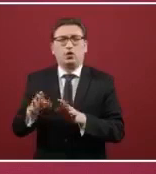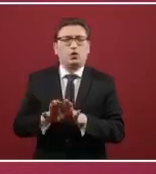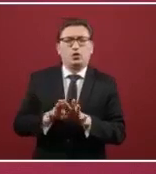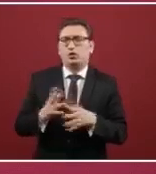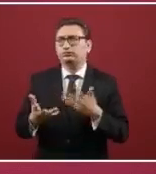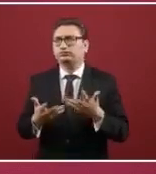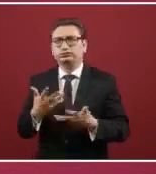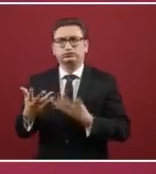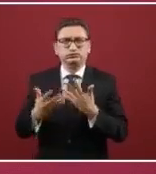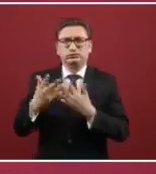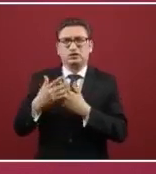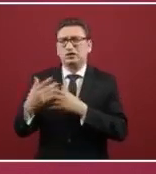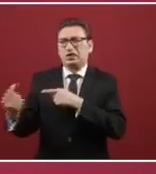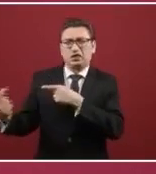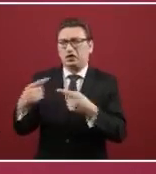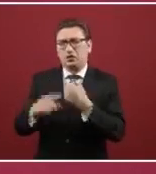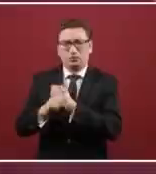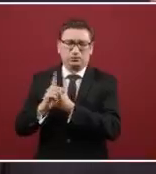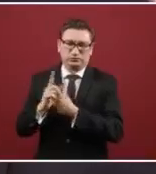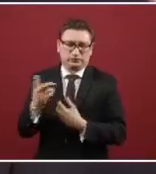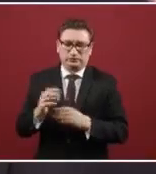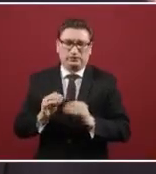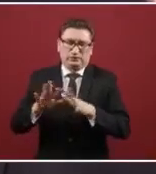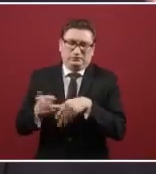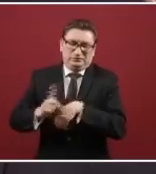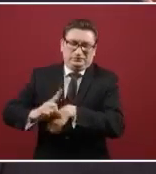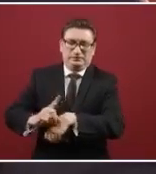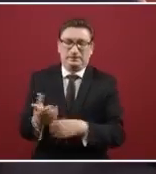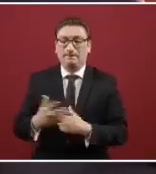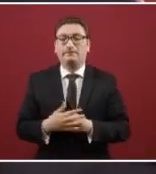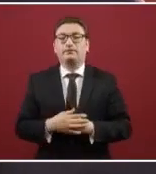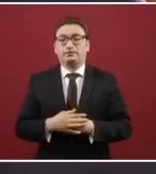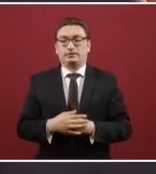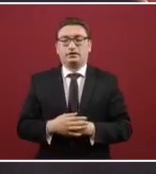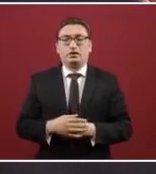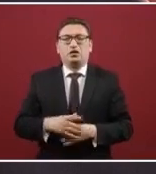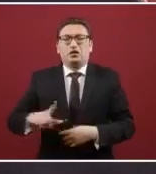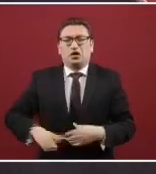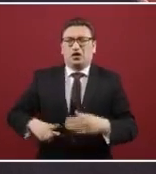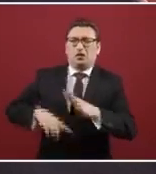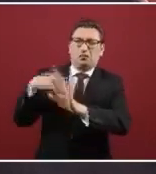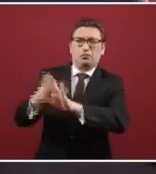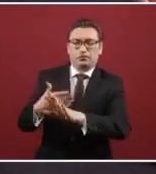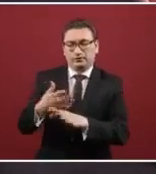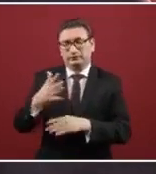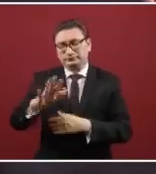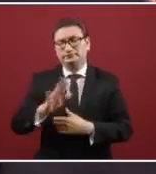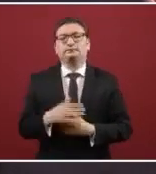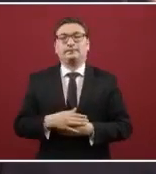cómo desatar campañas, ¿no?, todos los días en contra nuestra, y se